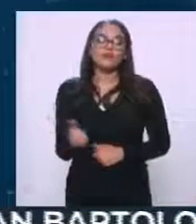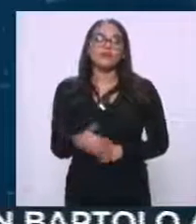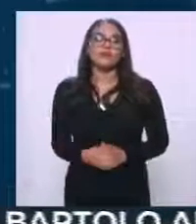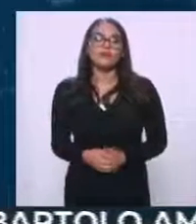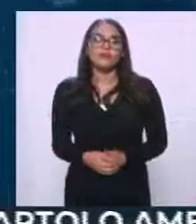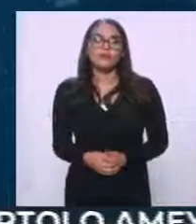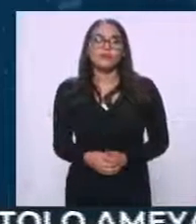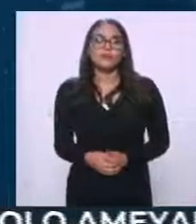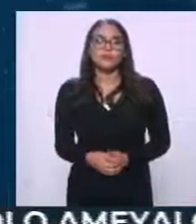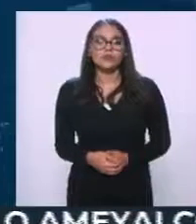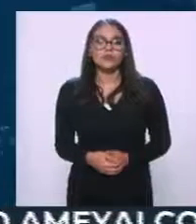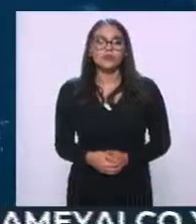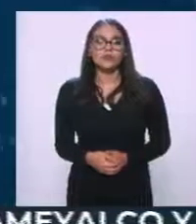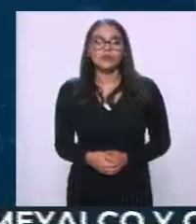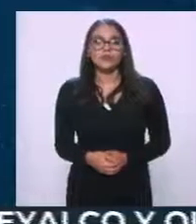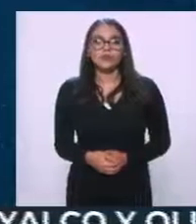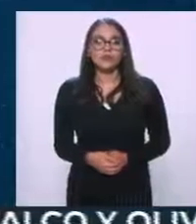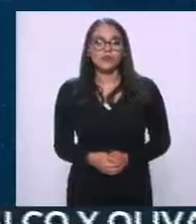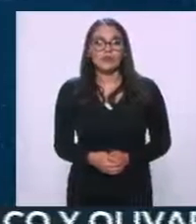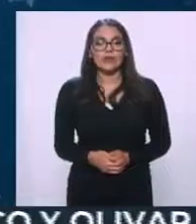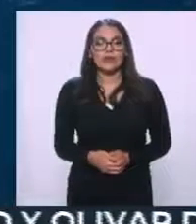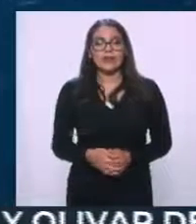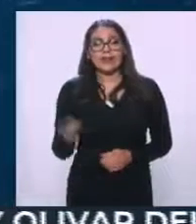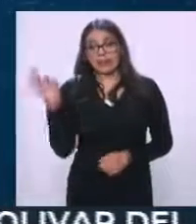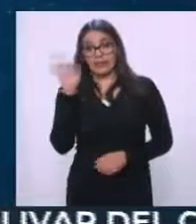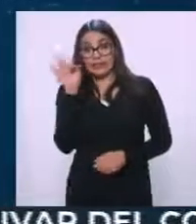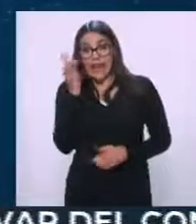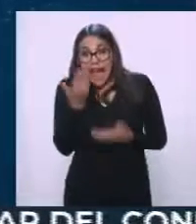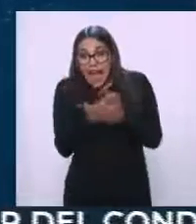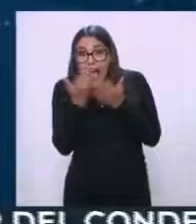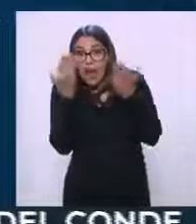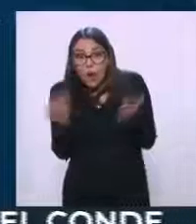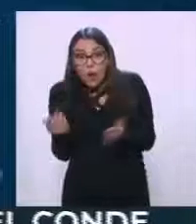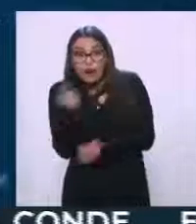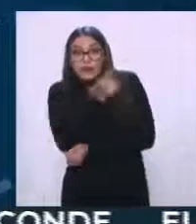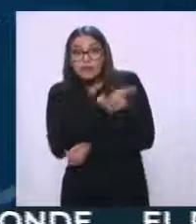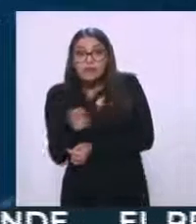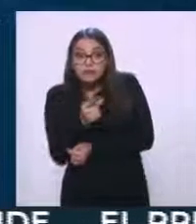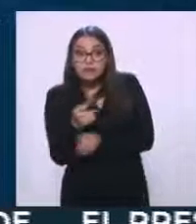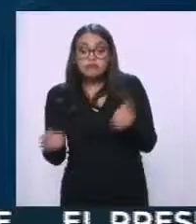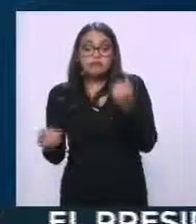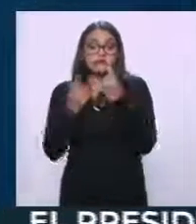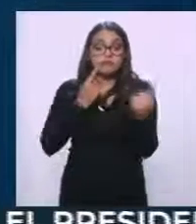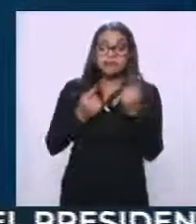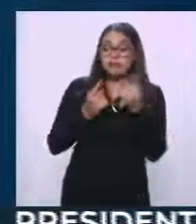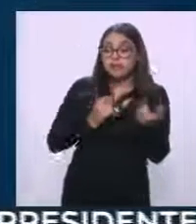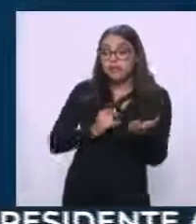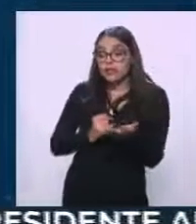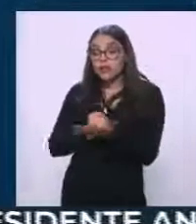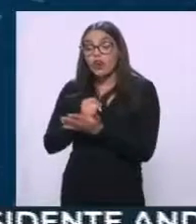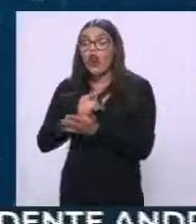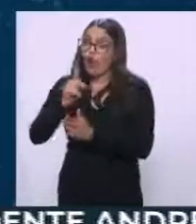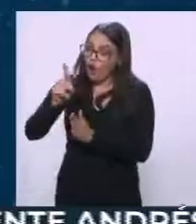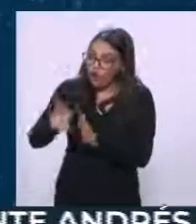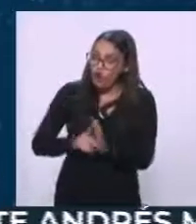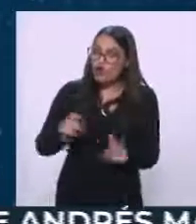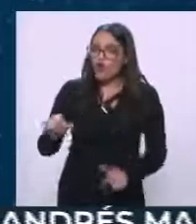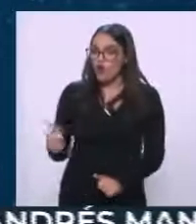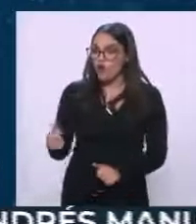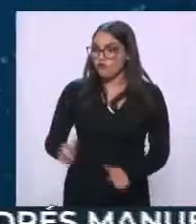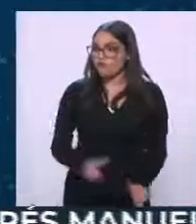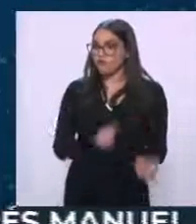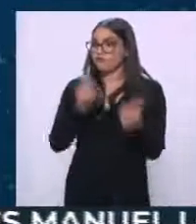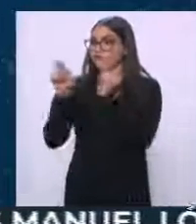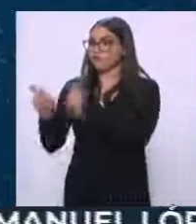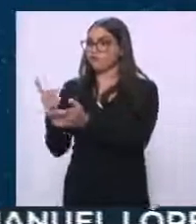digamos, sobreseer el amparo. Si en este momento están decidiendo retornar el proyecto, bueno, pues